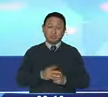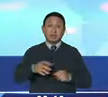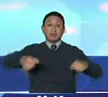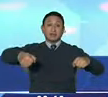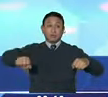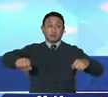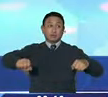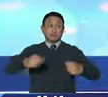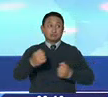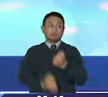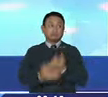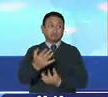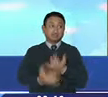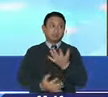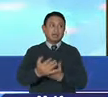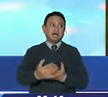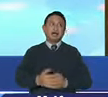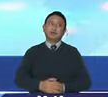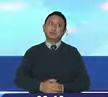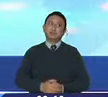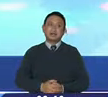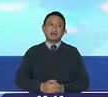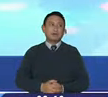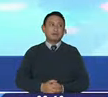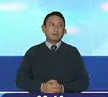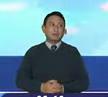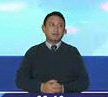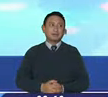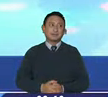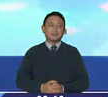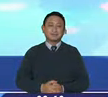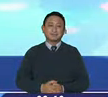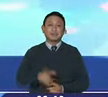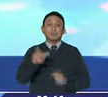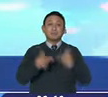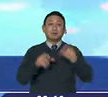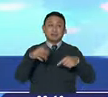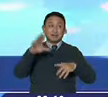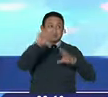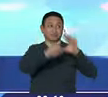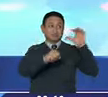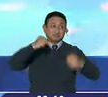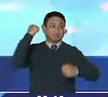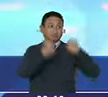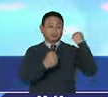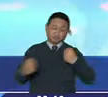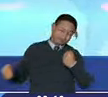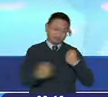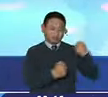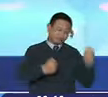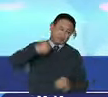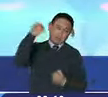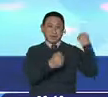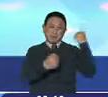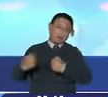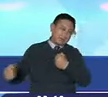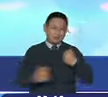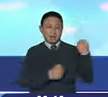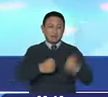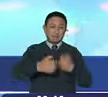le prendieron fuego. Los tatuadores estaban en manos de los vecinos que les golpearon. Las patadas iban y venían, igual que